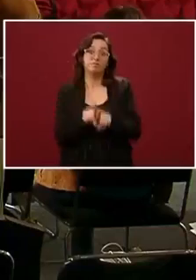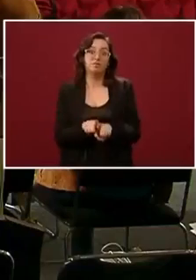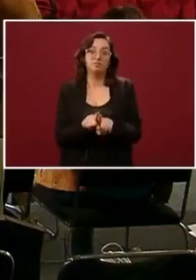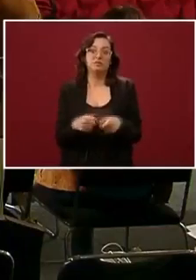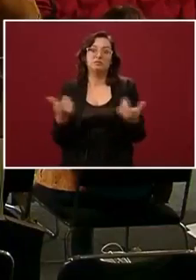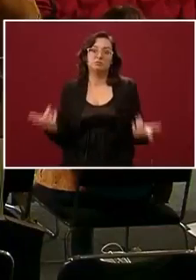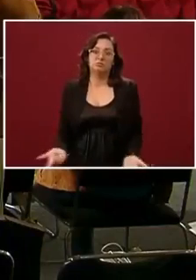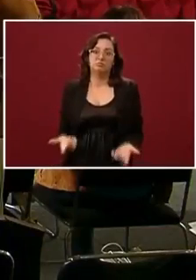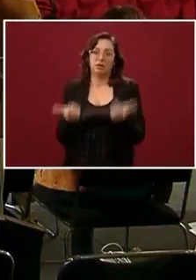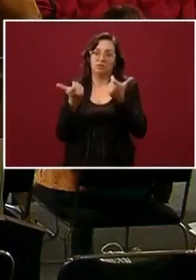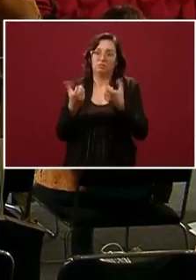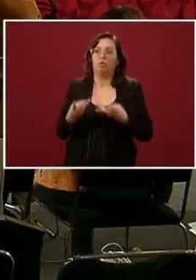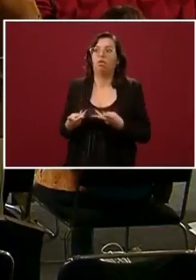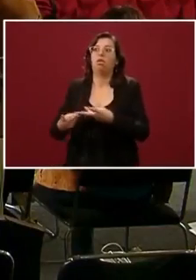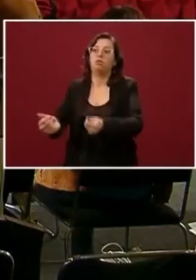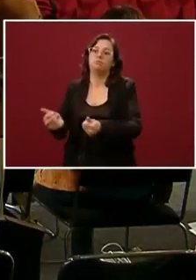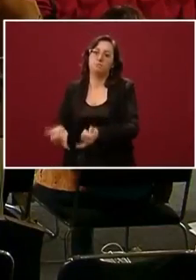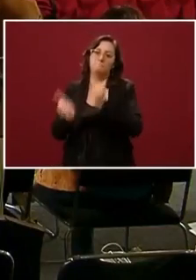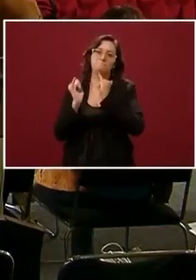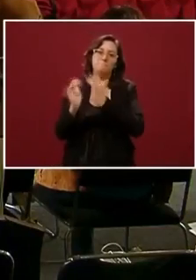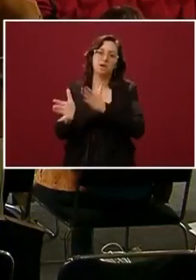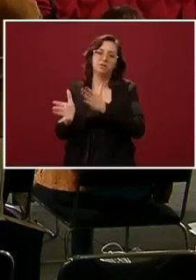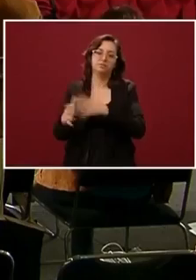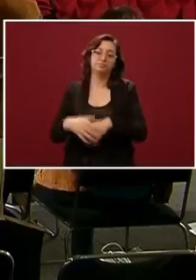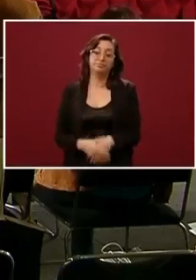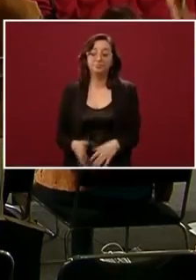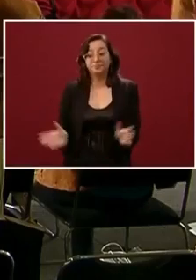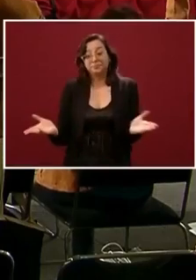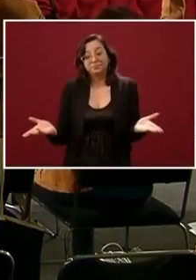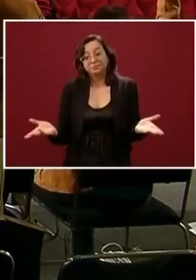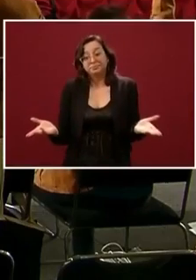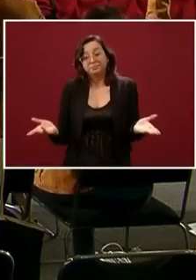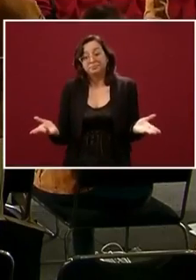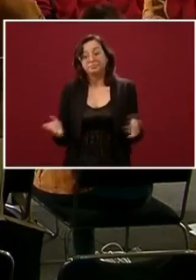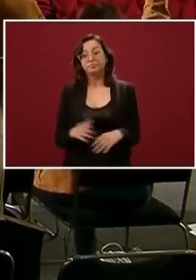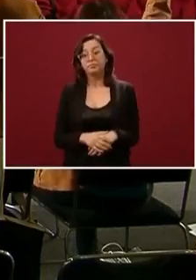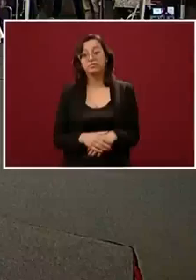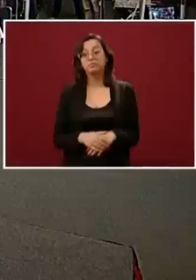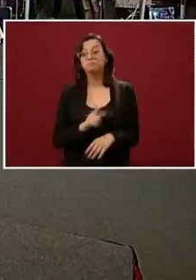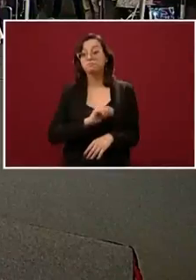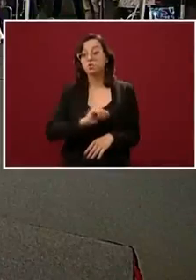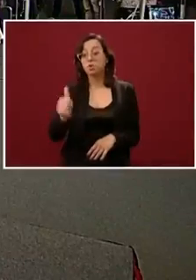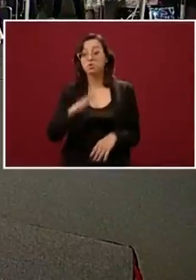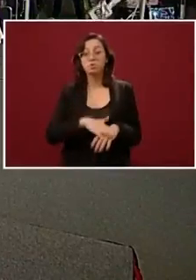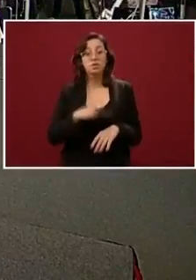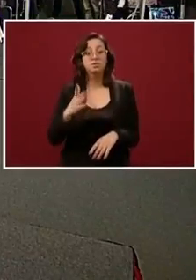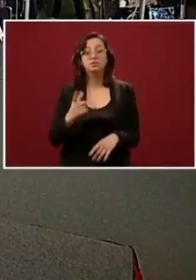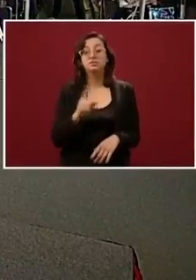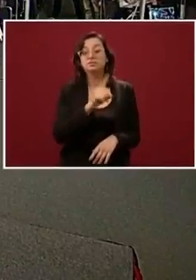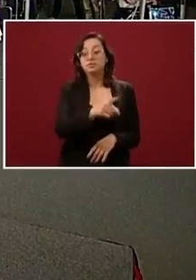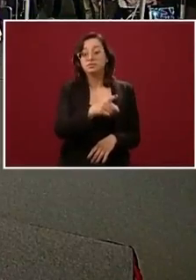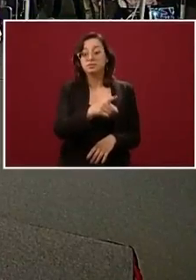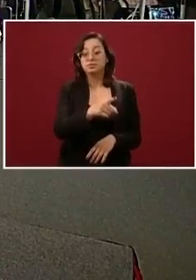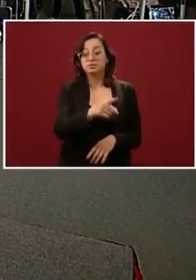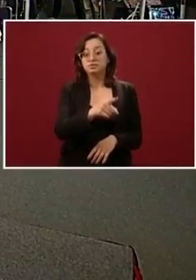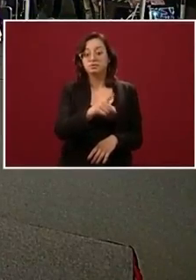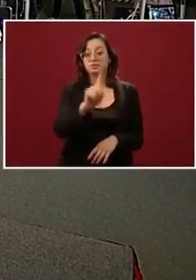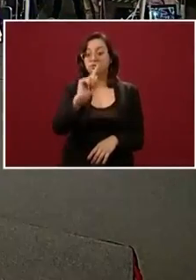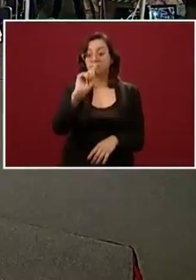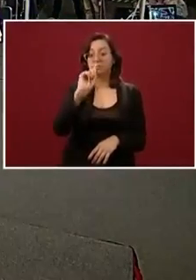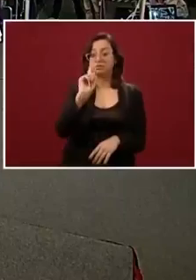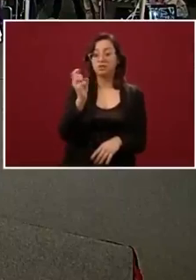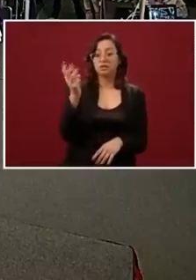ser una estafa en términos económicos, ¿verdad? Pero bueno, vámonos más rapidito. Entonces, usted y por allá nos vamos